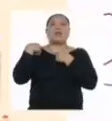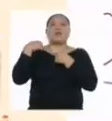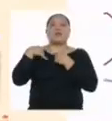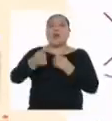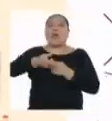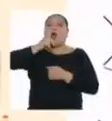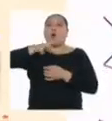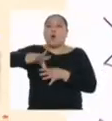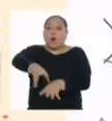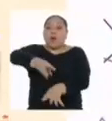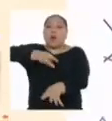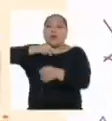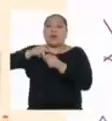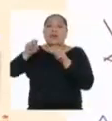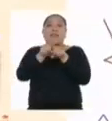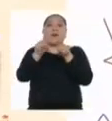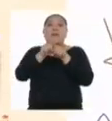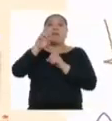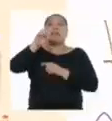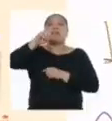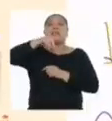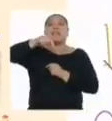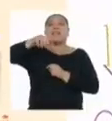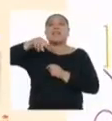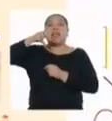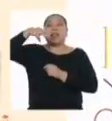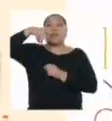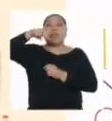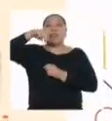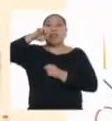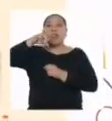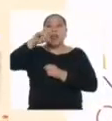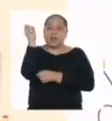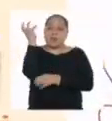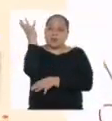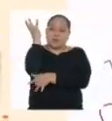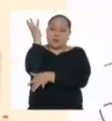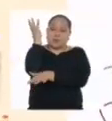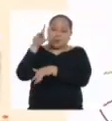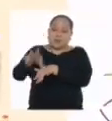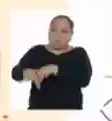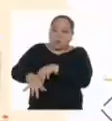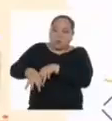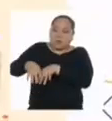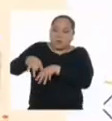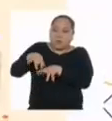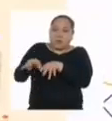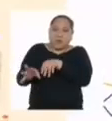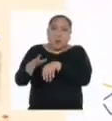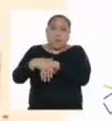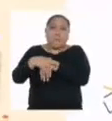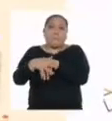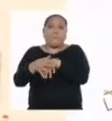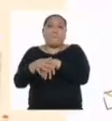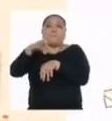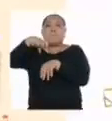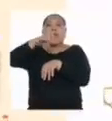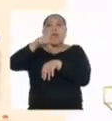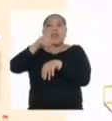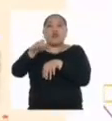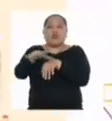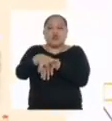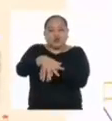que se encuentran en el suelo, gracias a la acción de los pelos absorbentes. Estos pelos son una